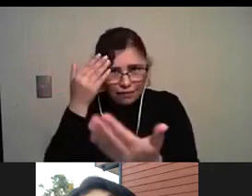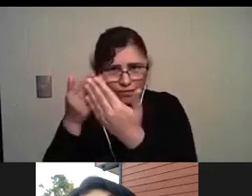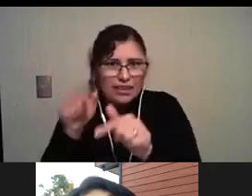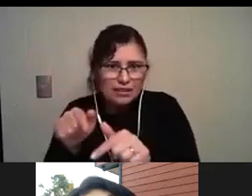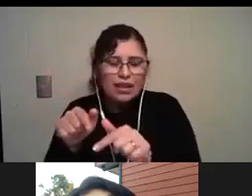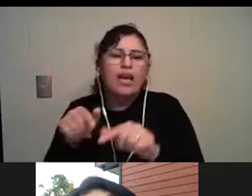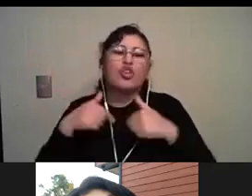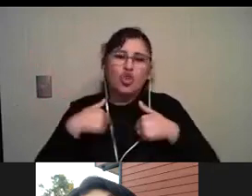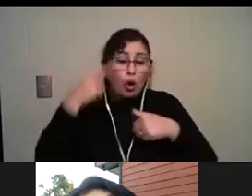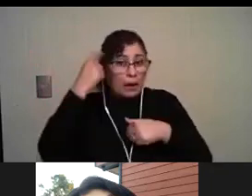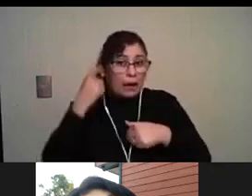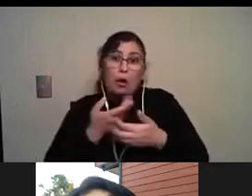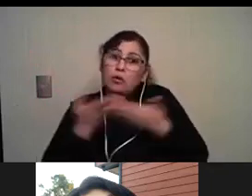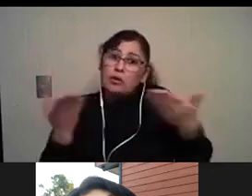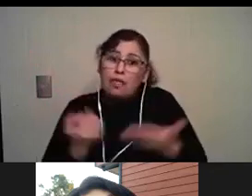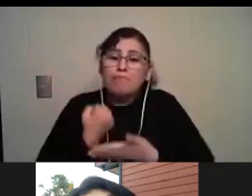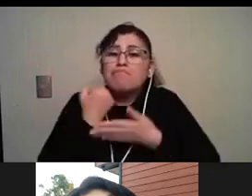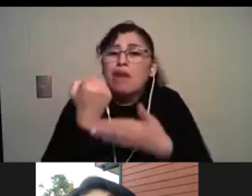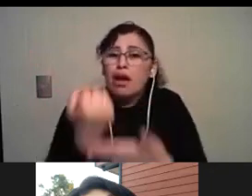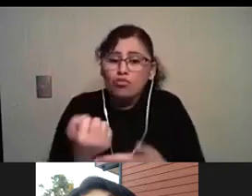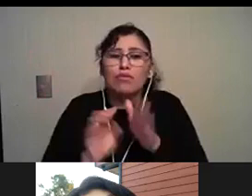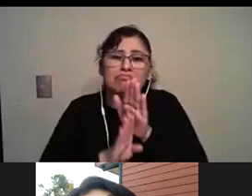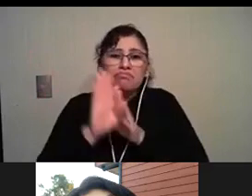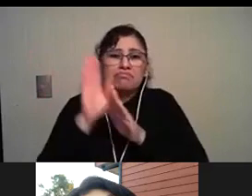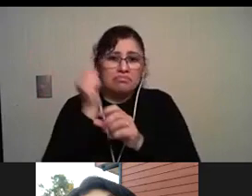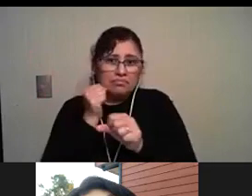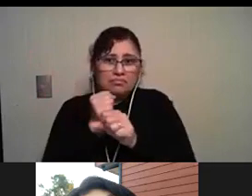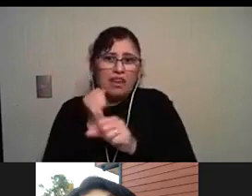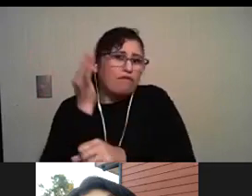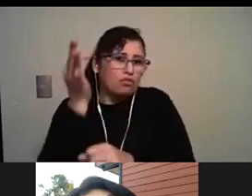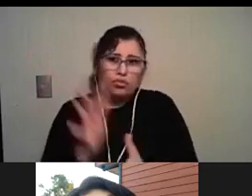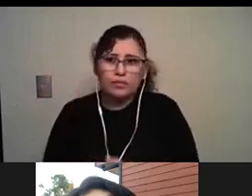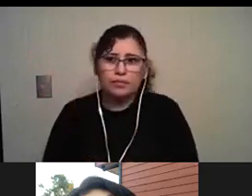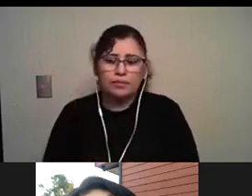ser, espero, de bastante utilidad para lo que ustedes quieran realizar.